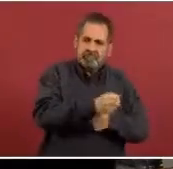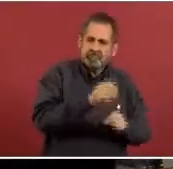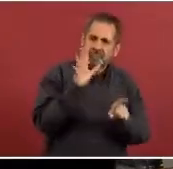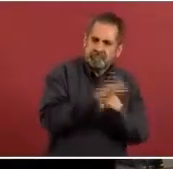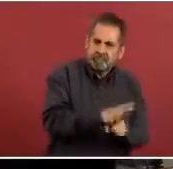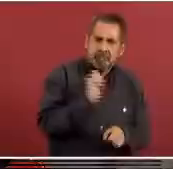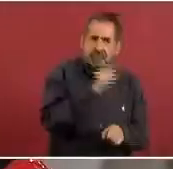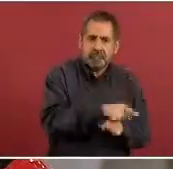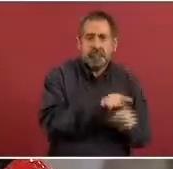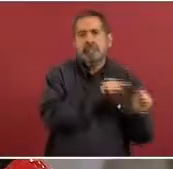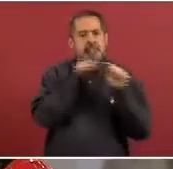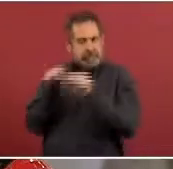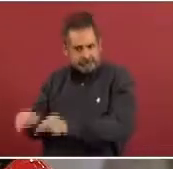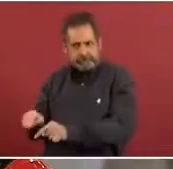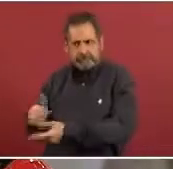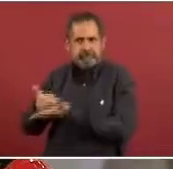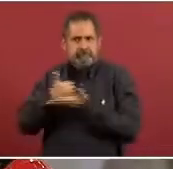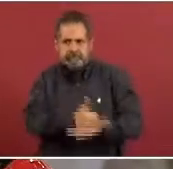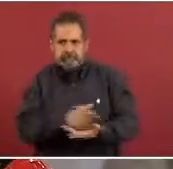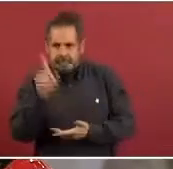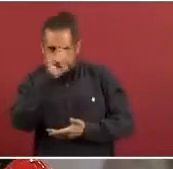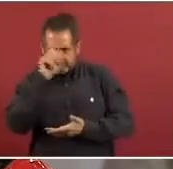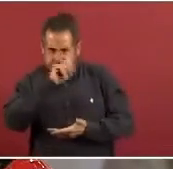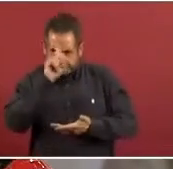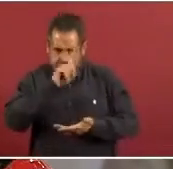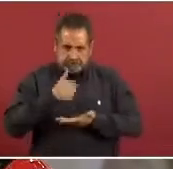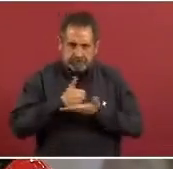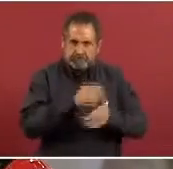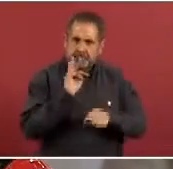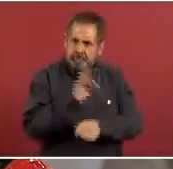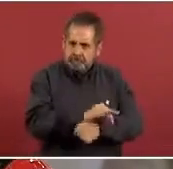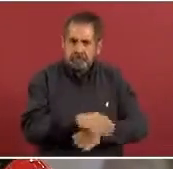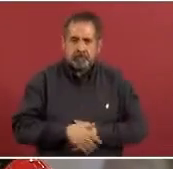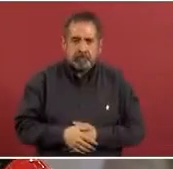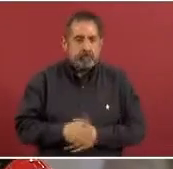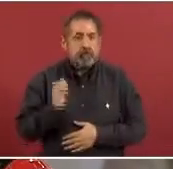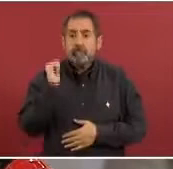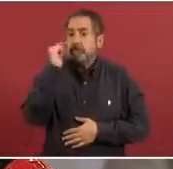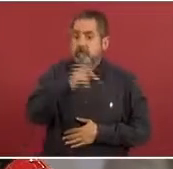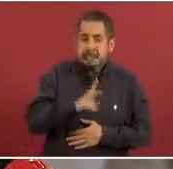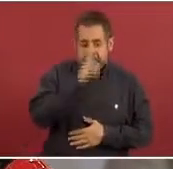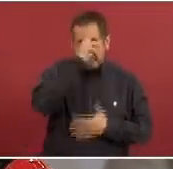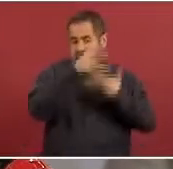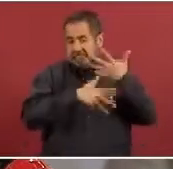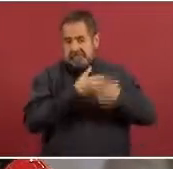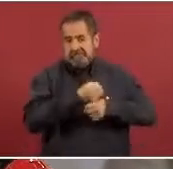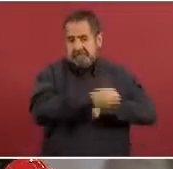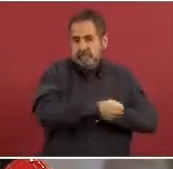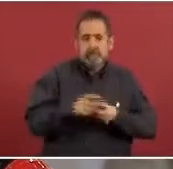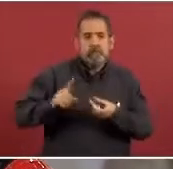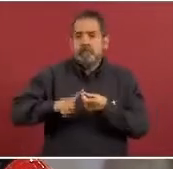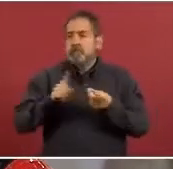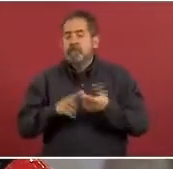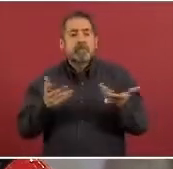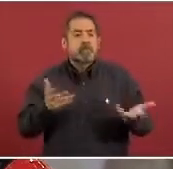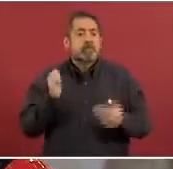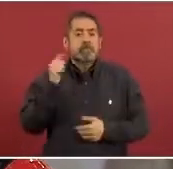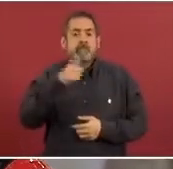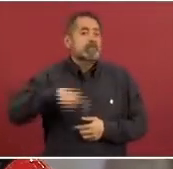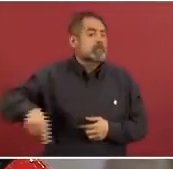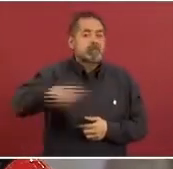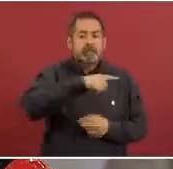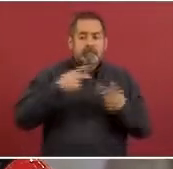los servicios de salud. Los servicios especializados para la atención a la violencia estarán disponibles para todas las